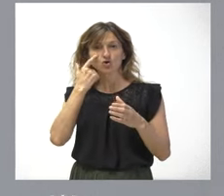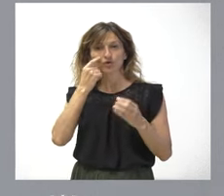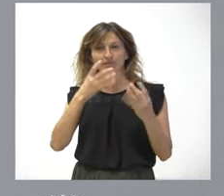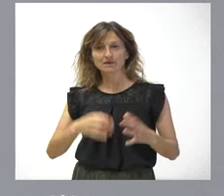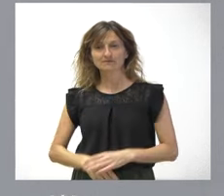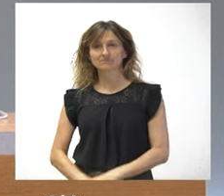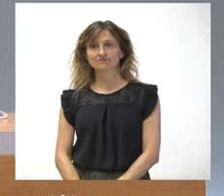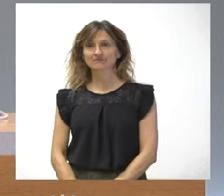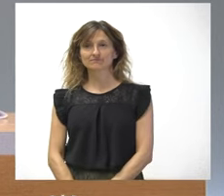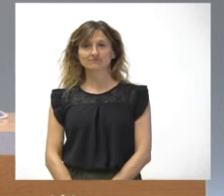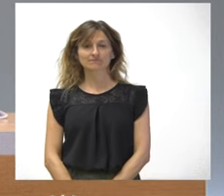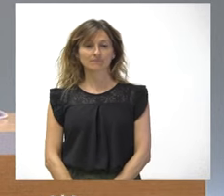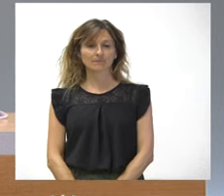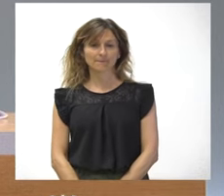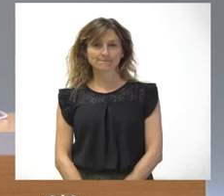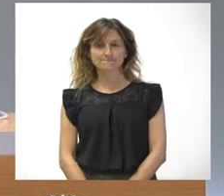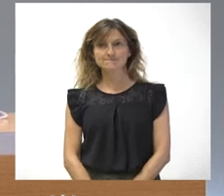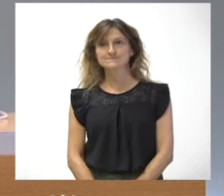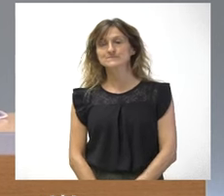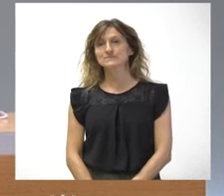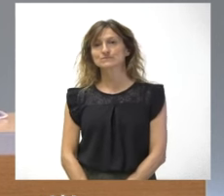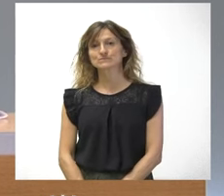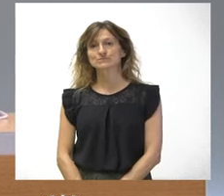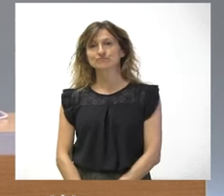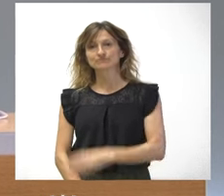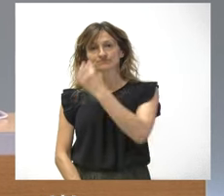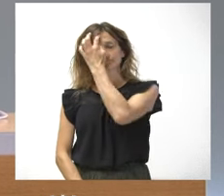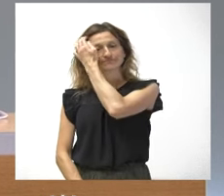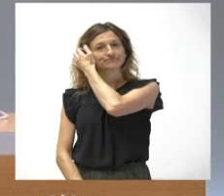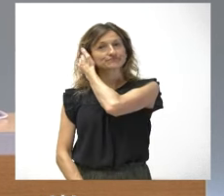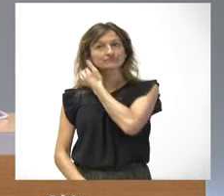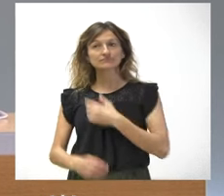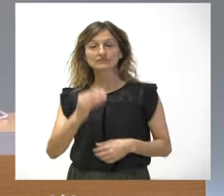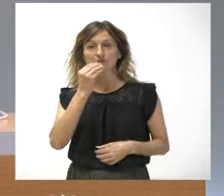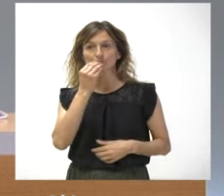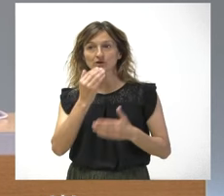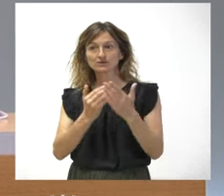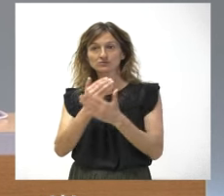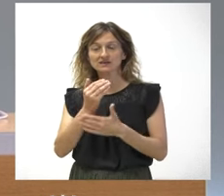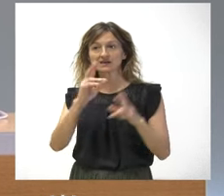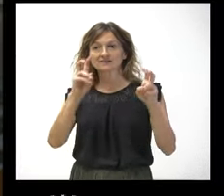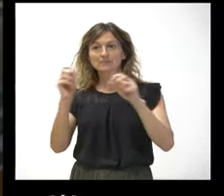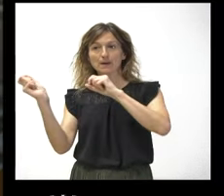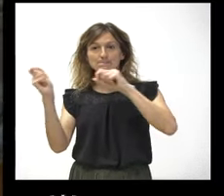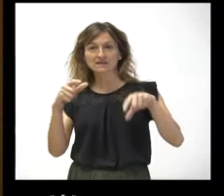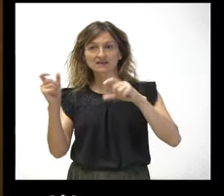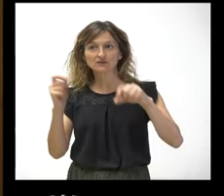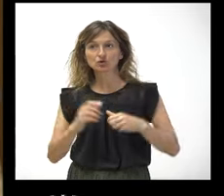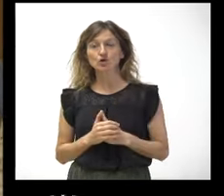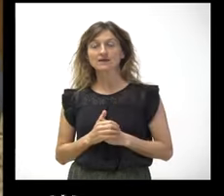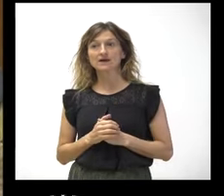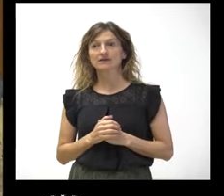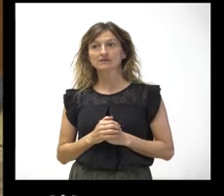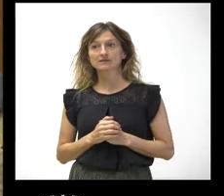esta cuestión Sí qué tal Buenos días Quería preguntarle por la cuestión migratoria para ver si nos podía confirmar